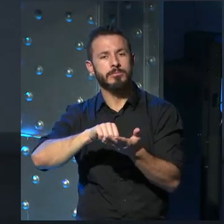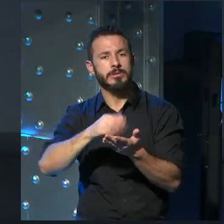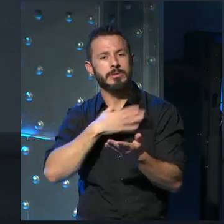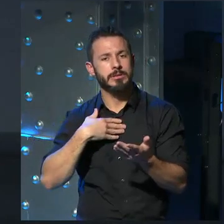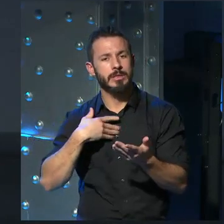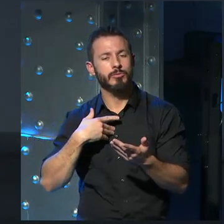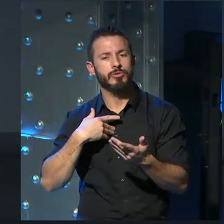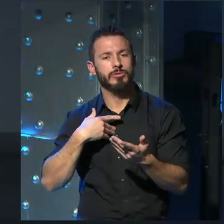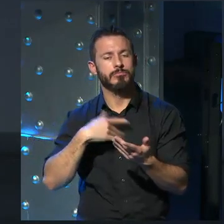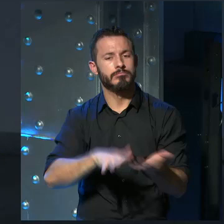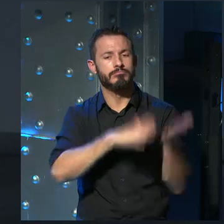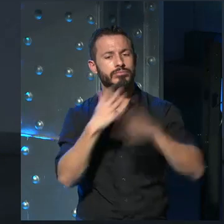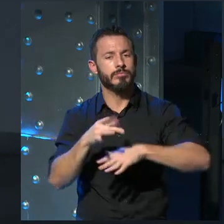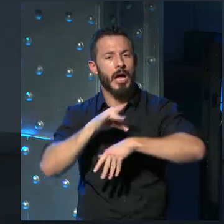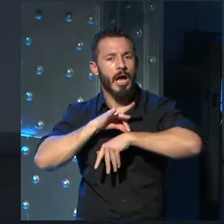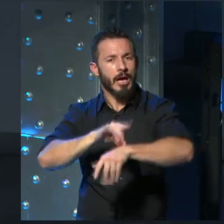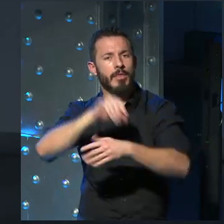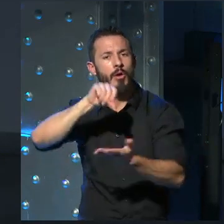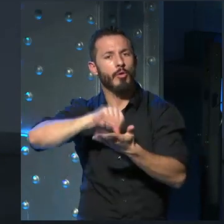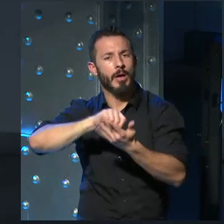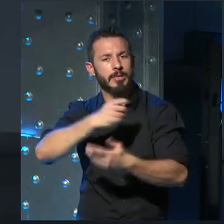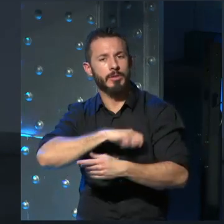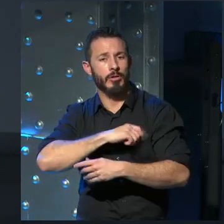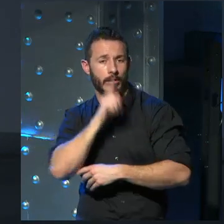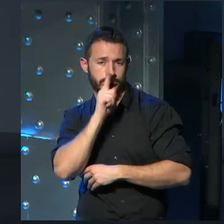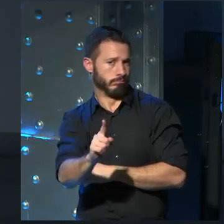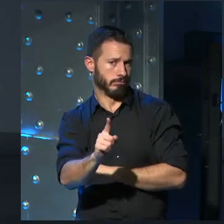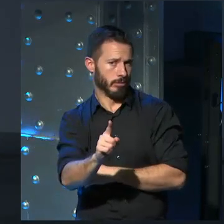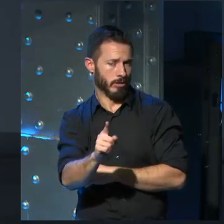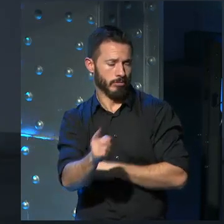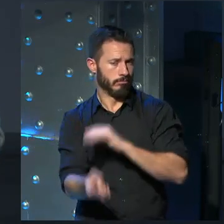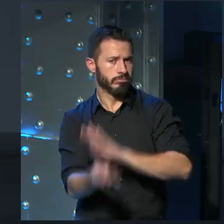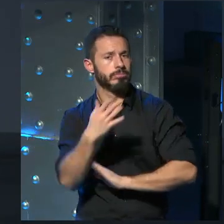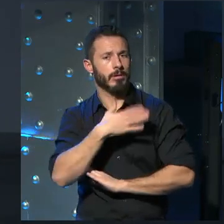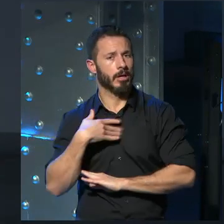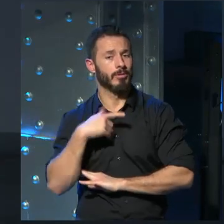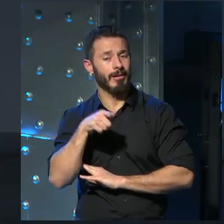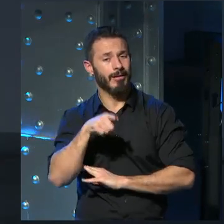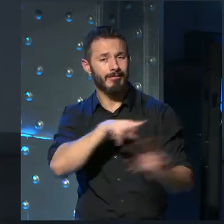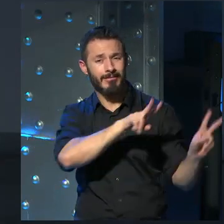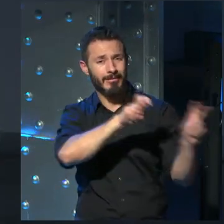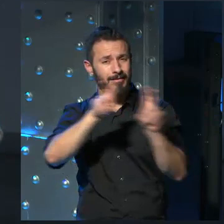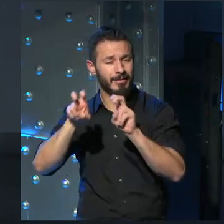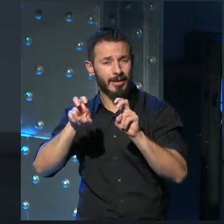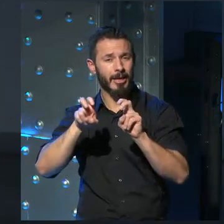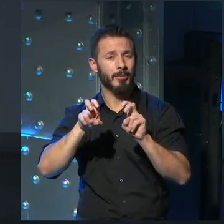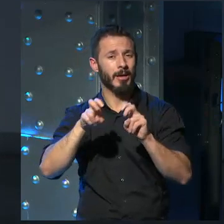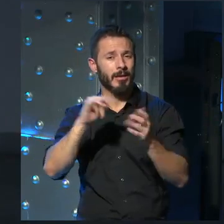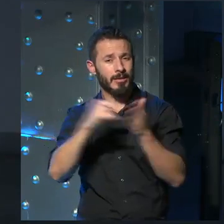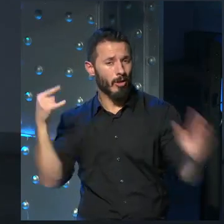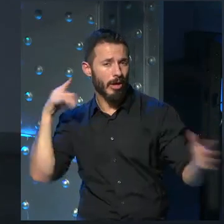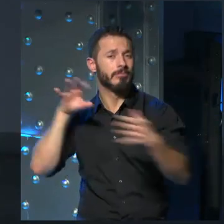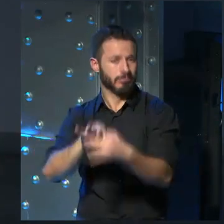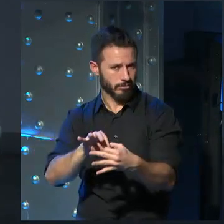una agenda urbana española en el plazo aproximado también de un año en la que se incorporen asuntos relacionados con la tecnología, por